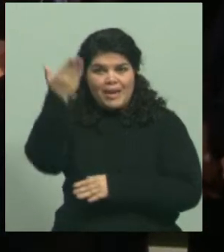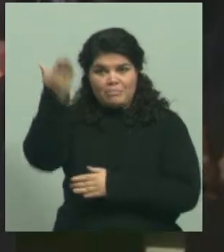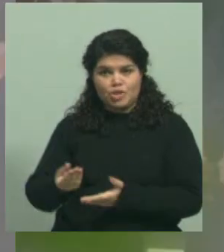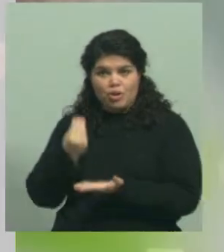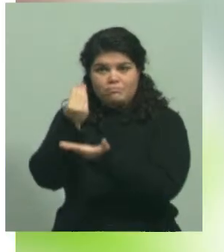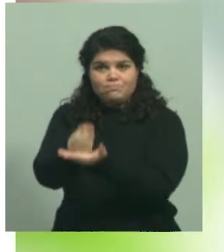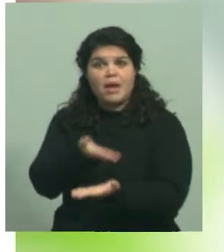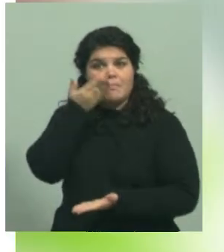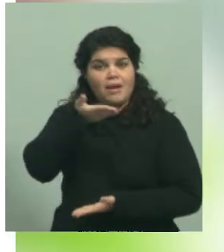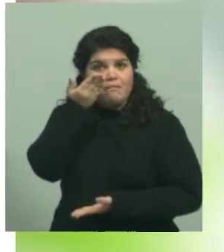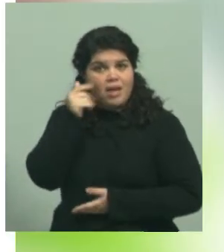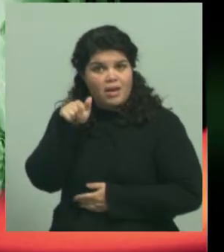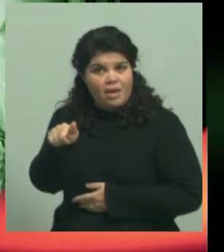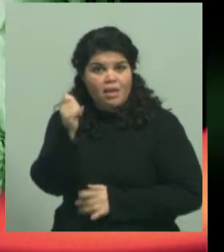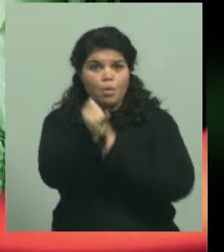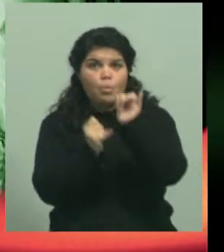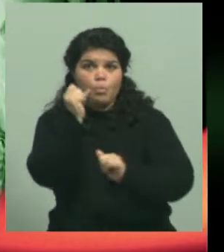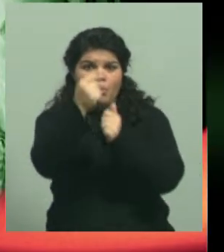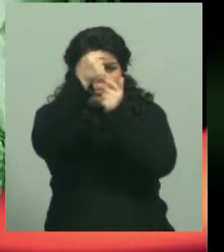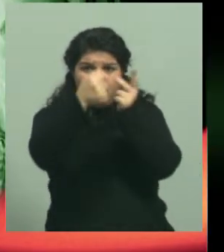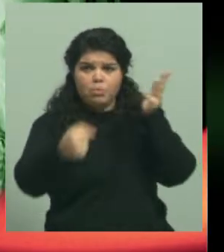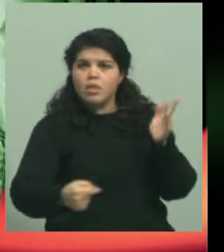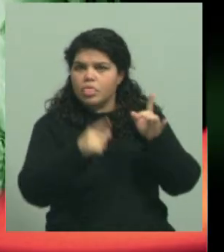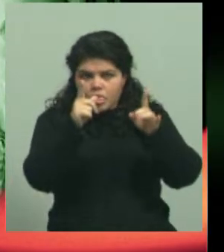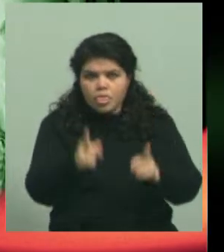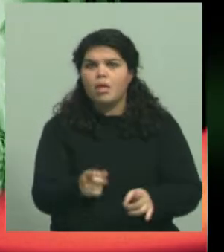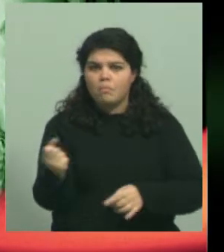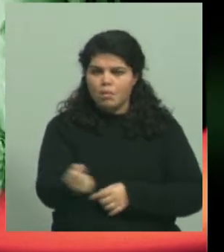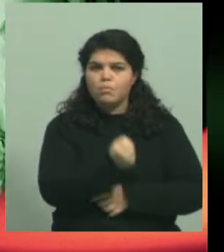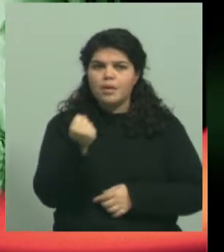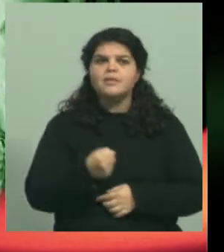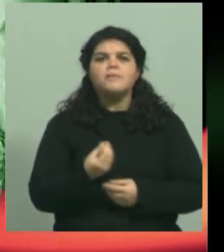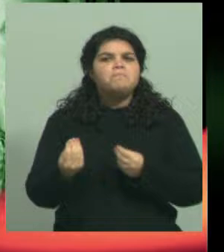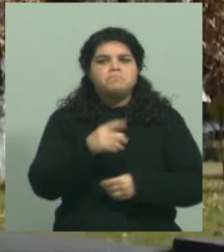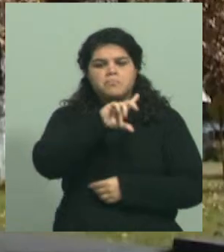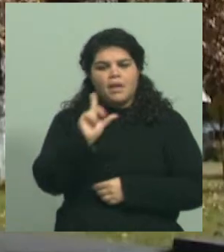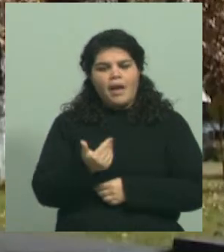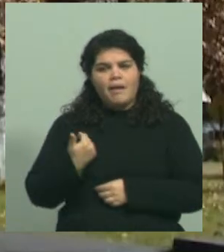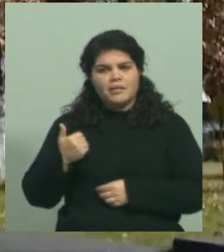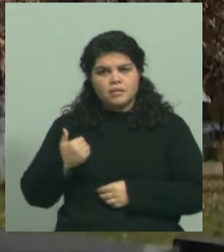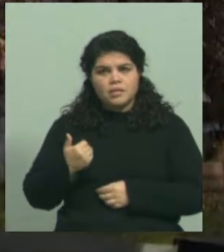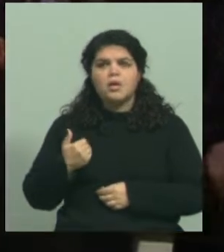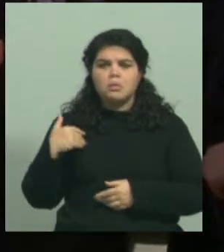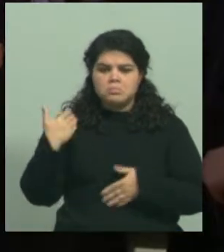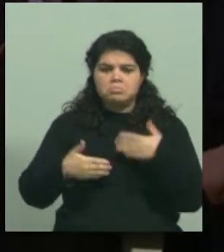ciertas capacidades que la Argentina ha ido desarrollando a lo largo del tiempo, que nos hacen